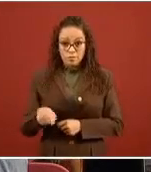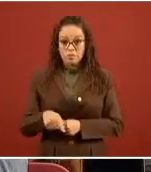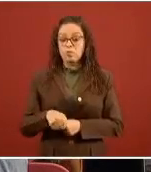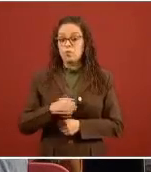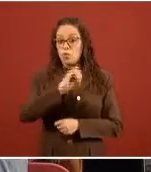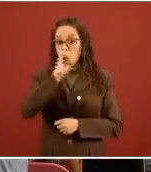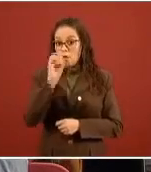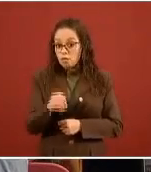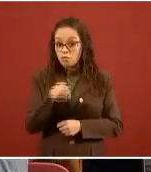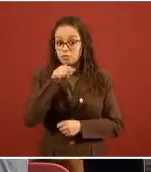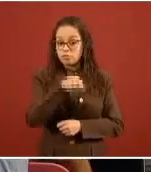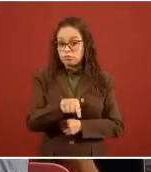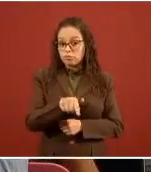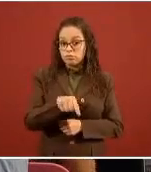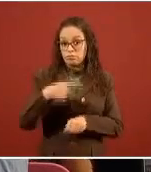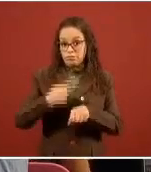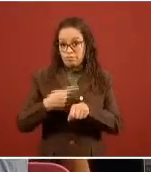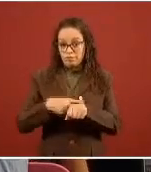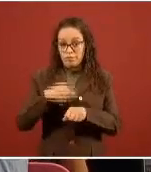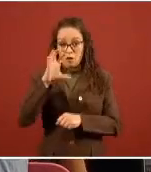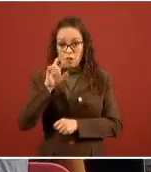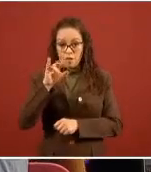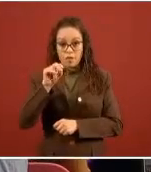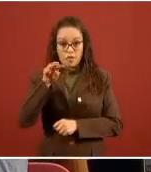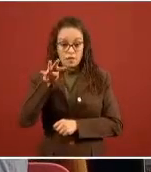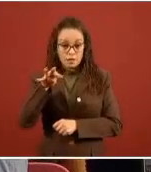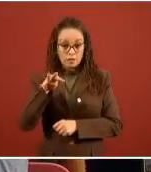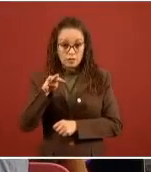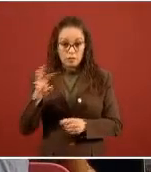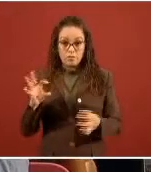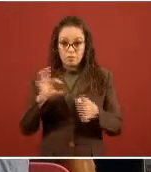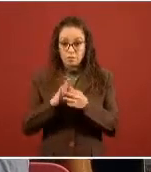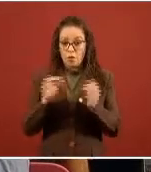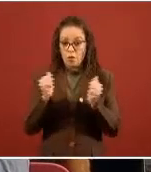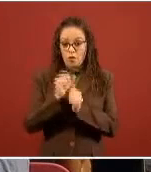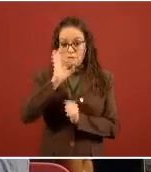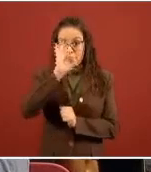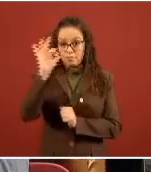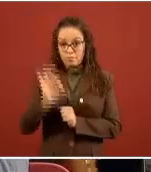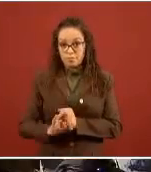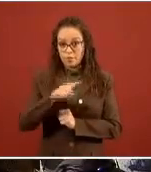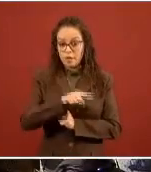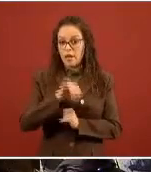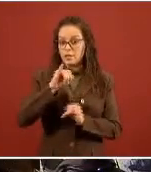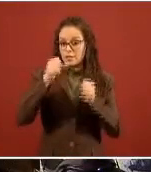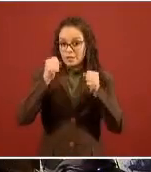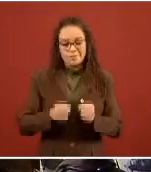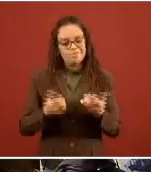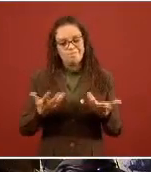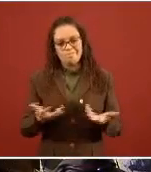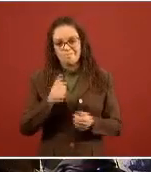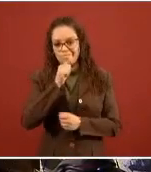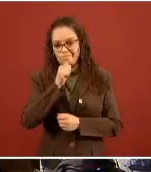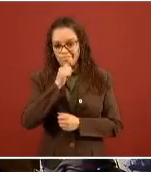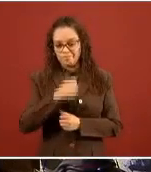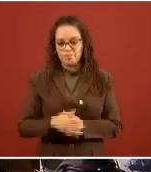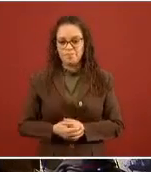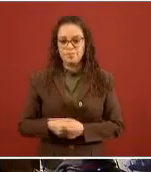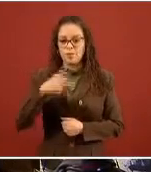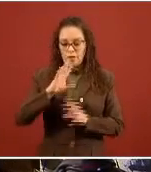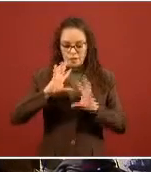de COVID-19 en función de los porcentajes de positividad. Entonces vamos a estar también presentando esta información para que podamos tener